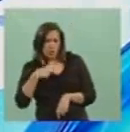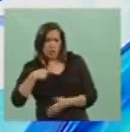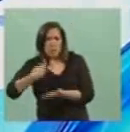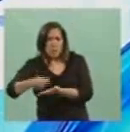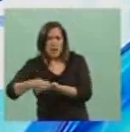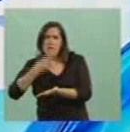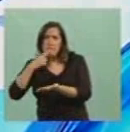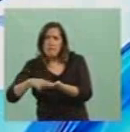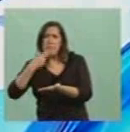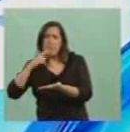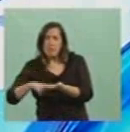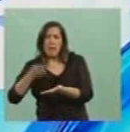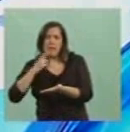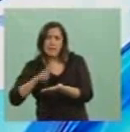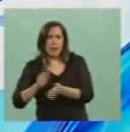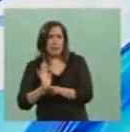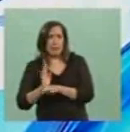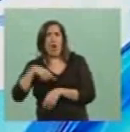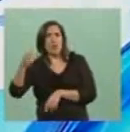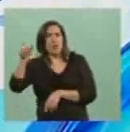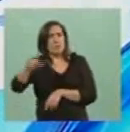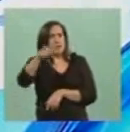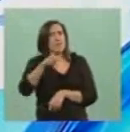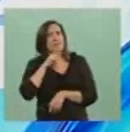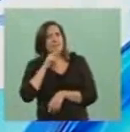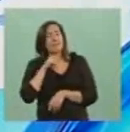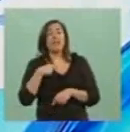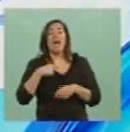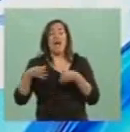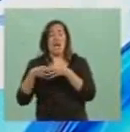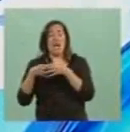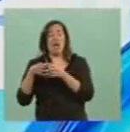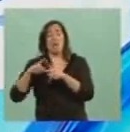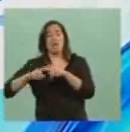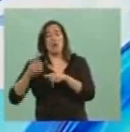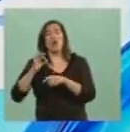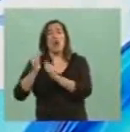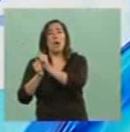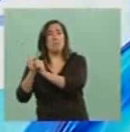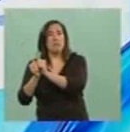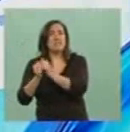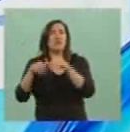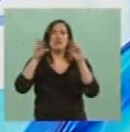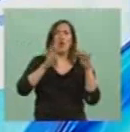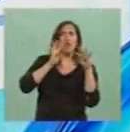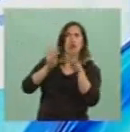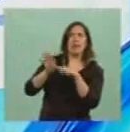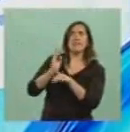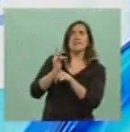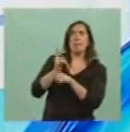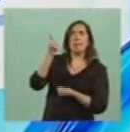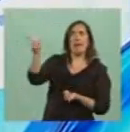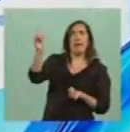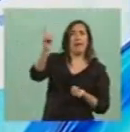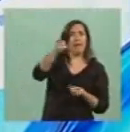nuestros actos, y muchas veces a los miembros de la clase política, desde la clase empresarial, se nos señala con el dedito.